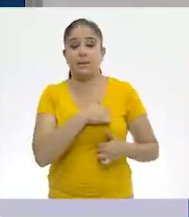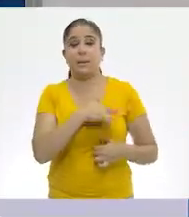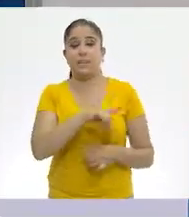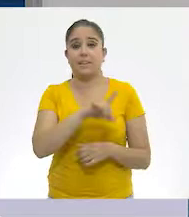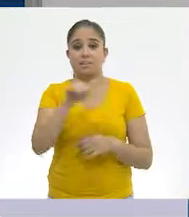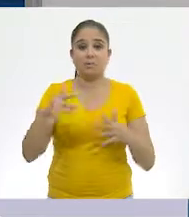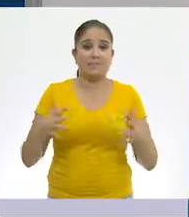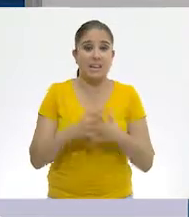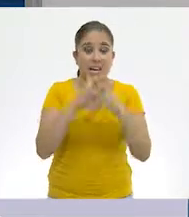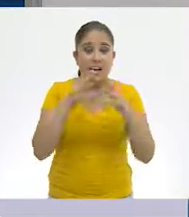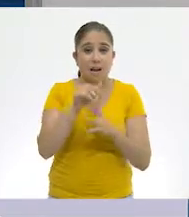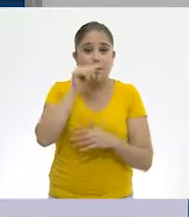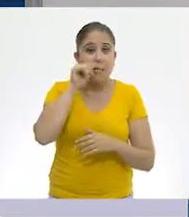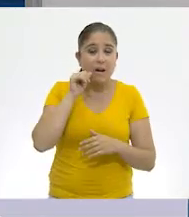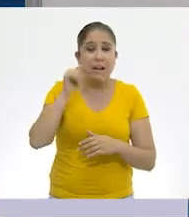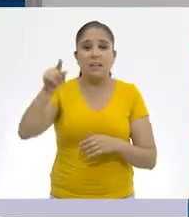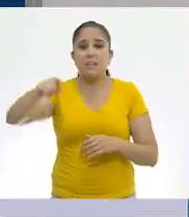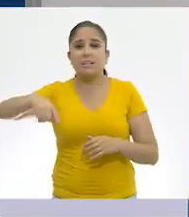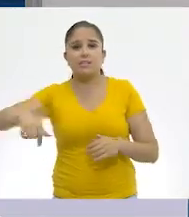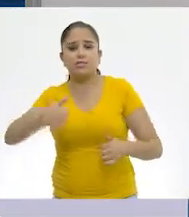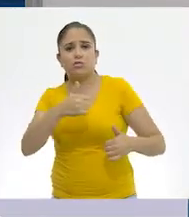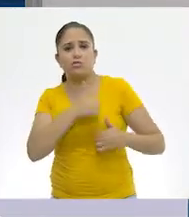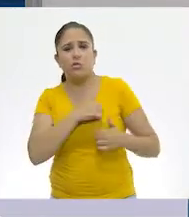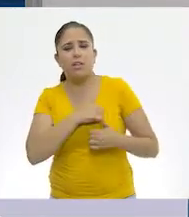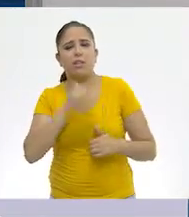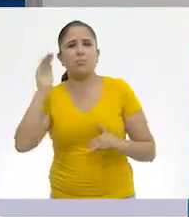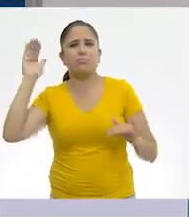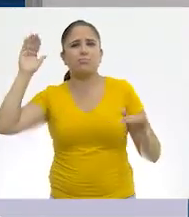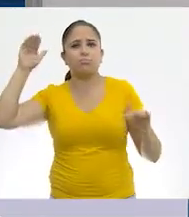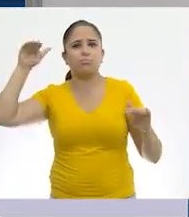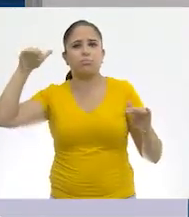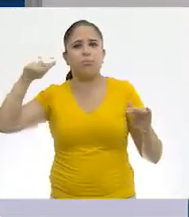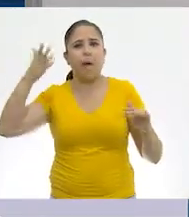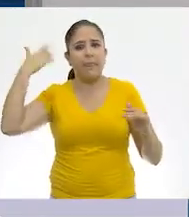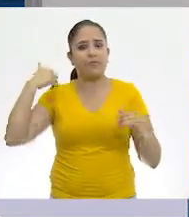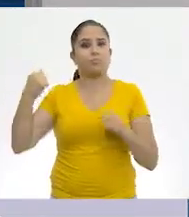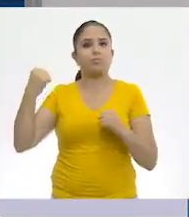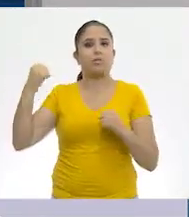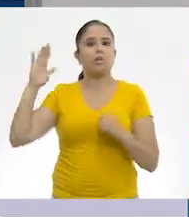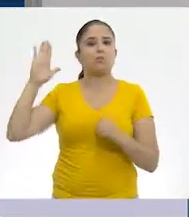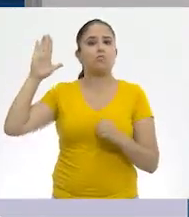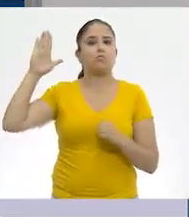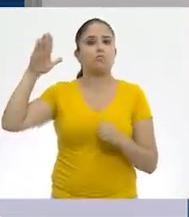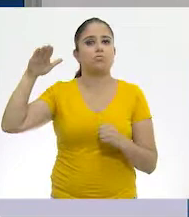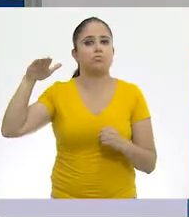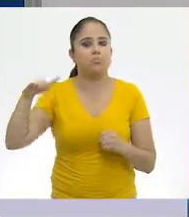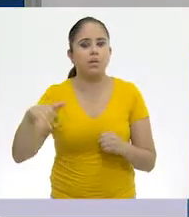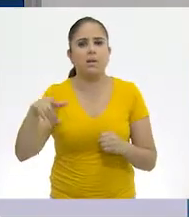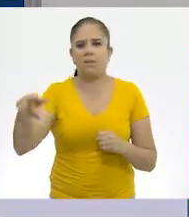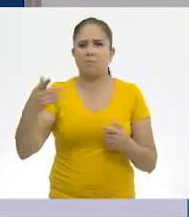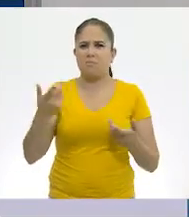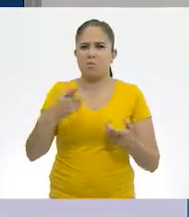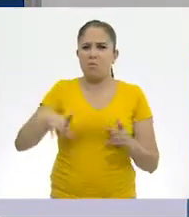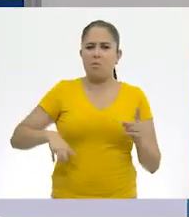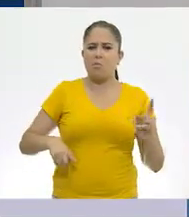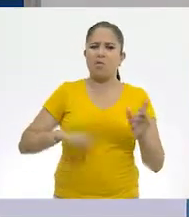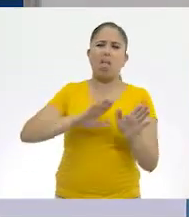guerra, los militares empezaron a perder el poder que habían tenido antes y sentían que no estaban siendo tomados en cuenta por el